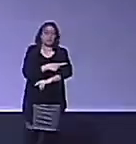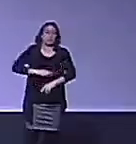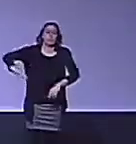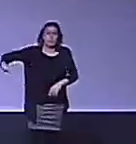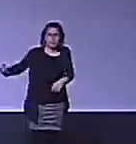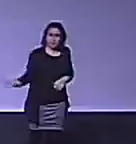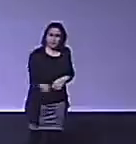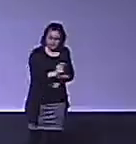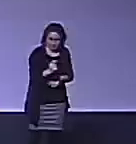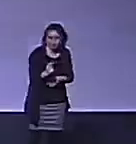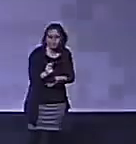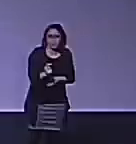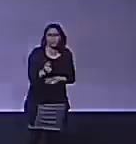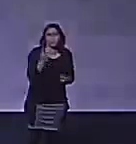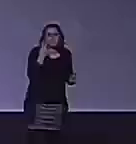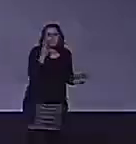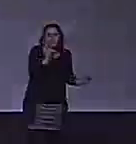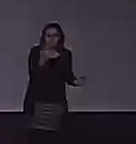manda este mensaje.